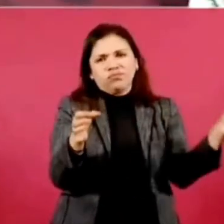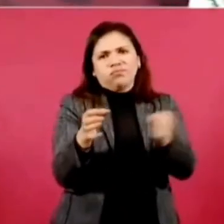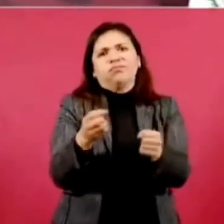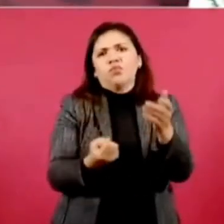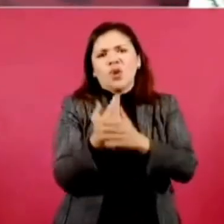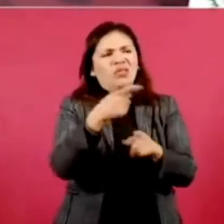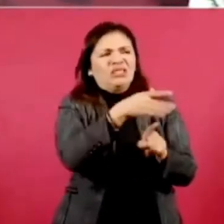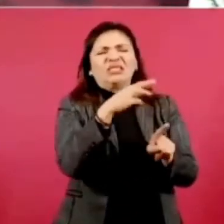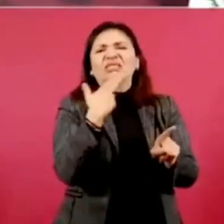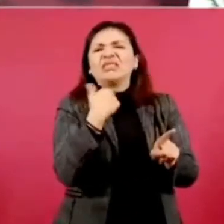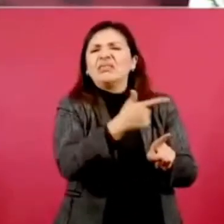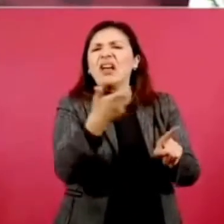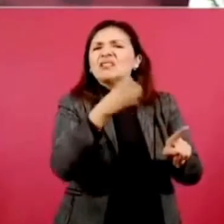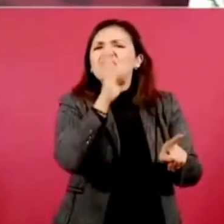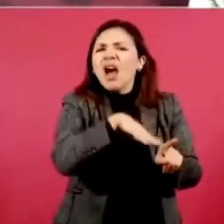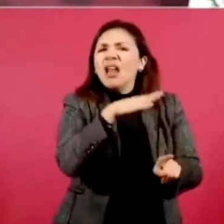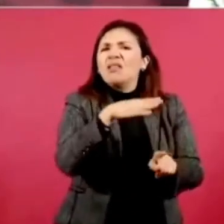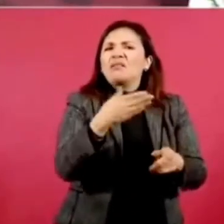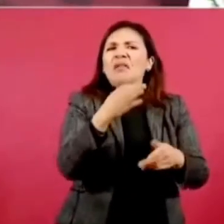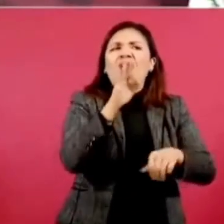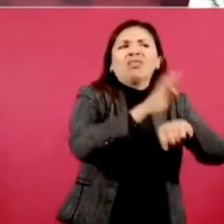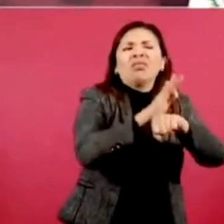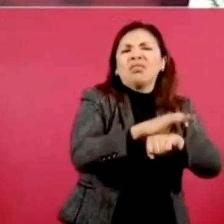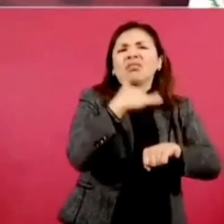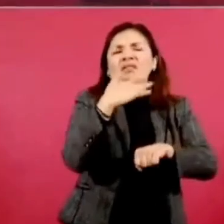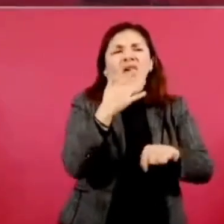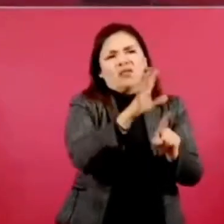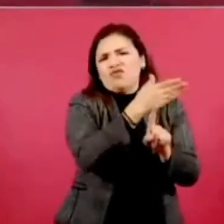porque incluso se está proponiendo en la reforma